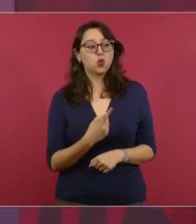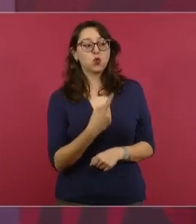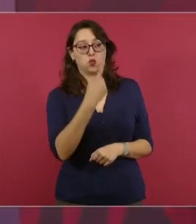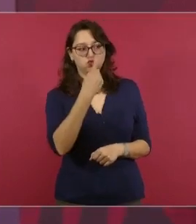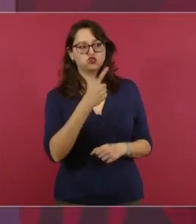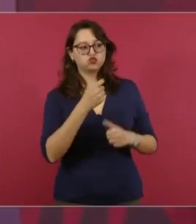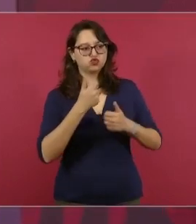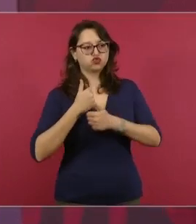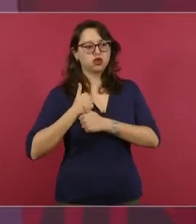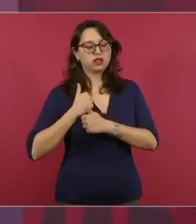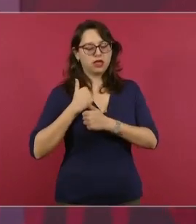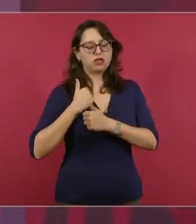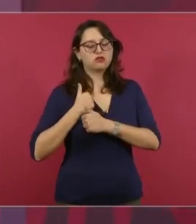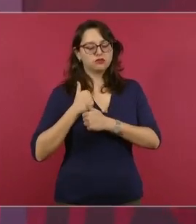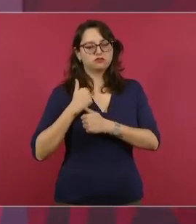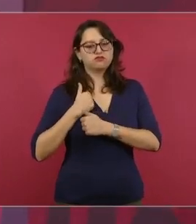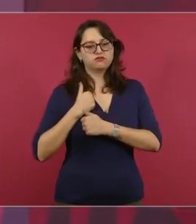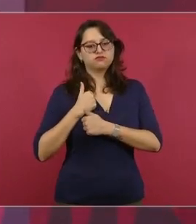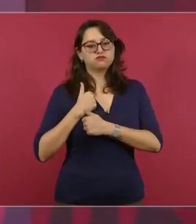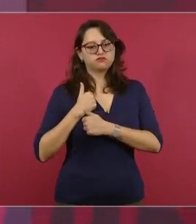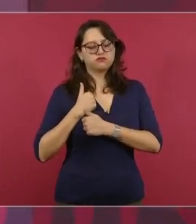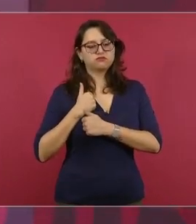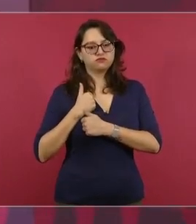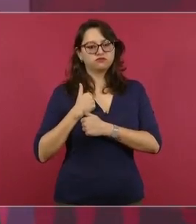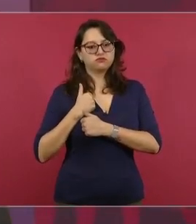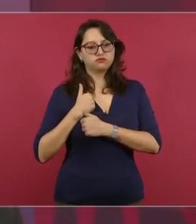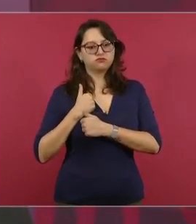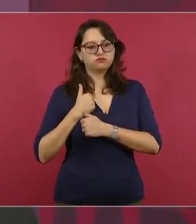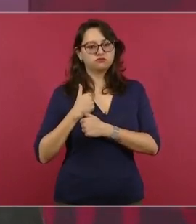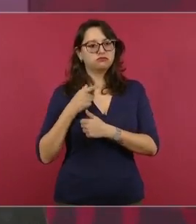del ejército, estando Franco